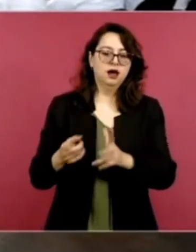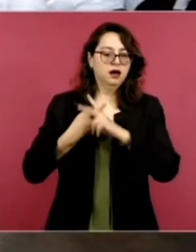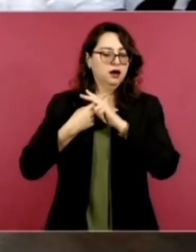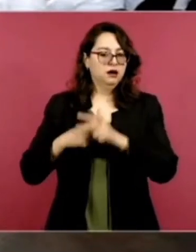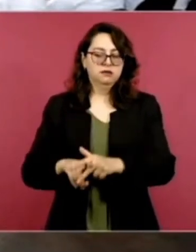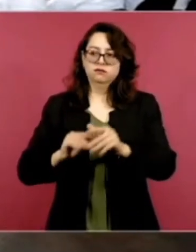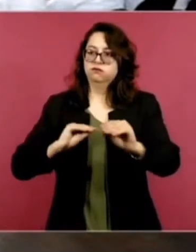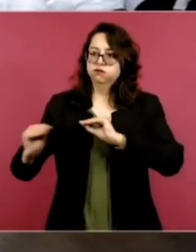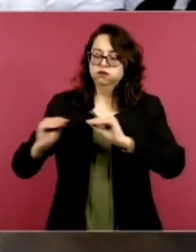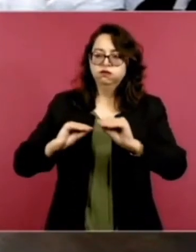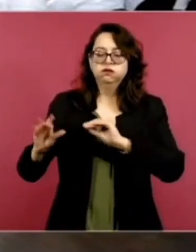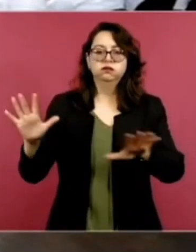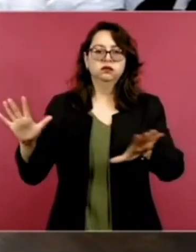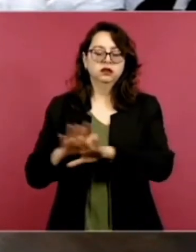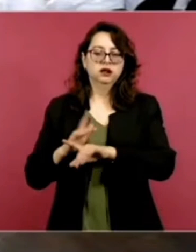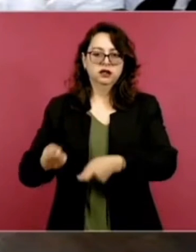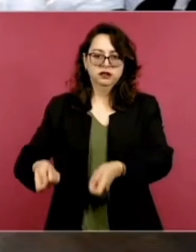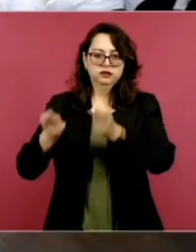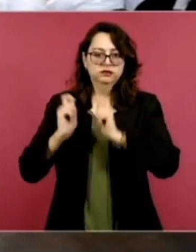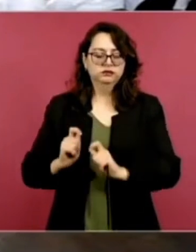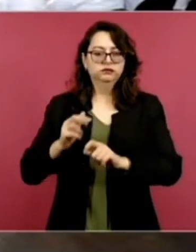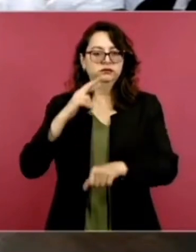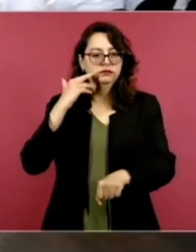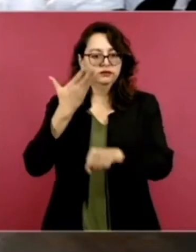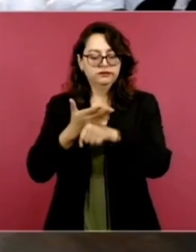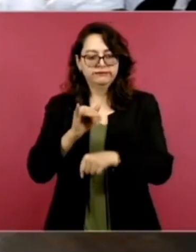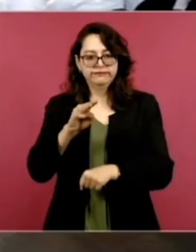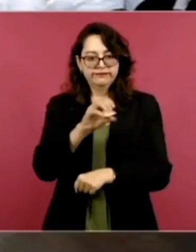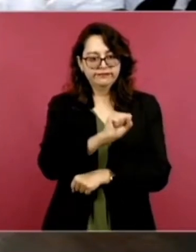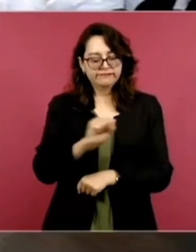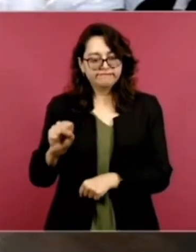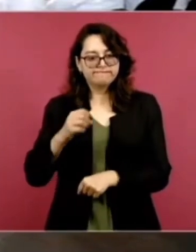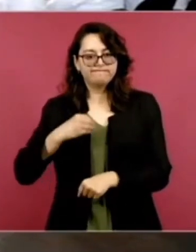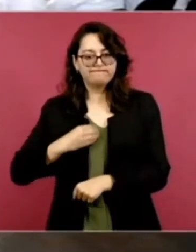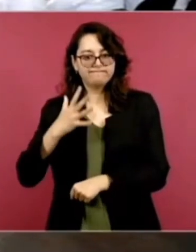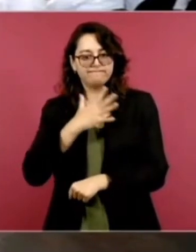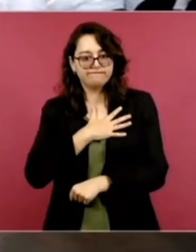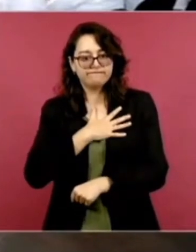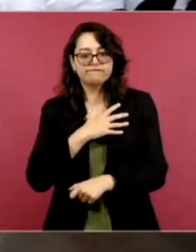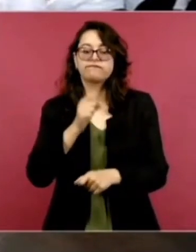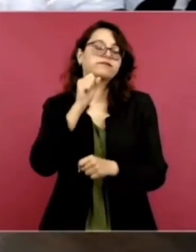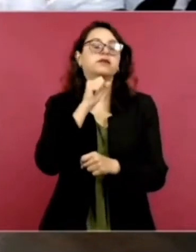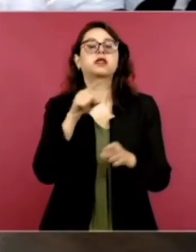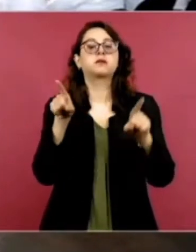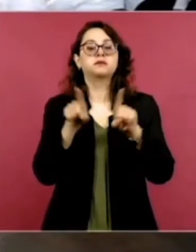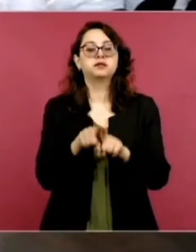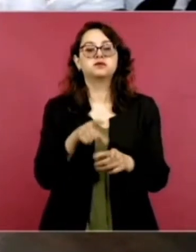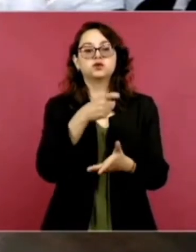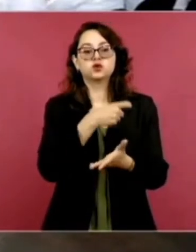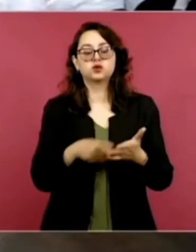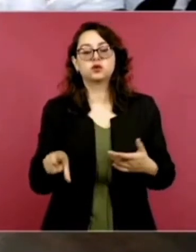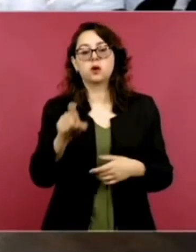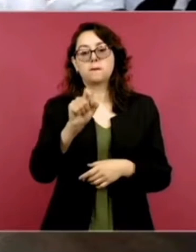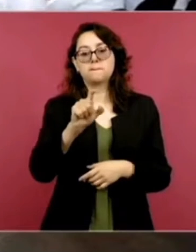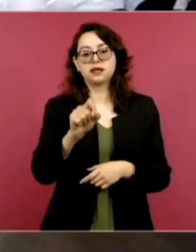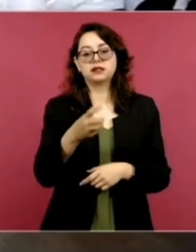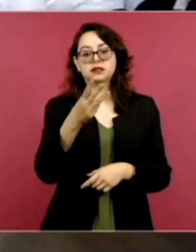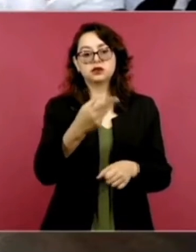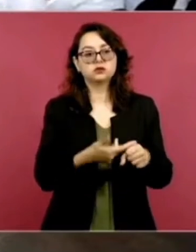Bienestar. Además, se han adquirido equipos médicos para los 23 hospitales y una inversión